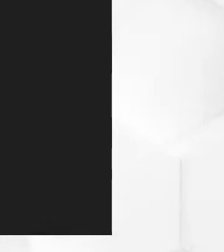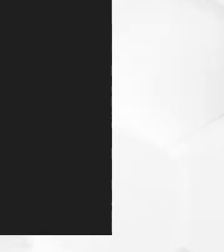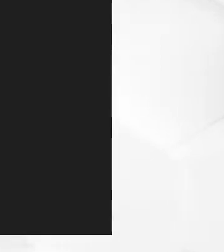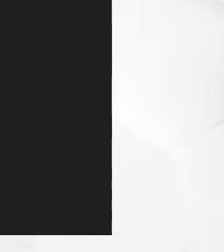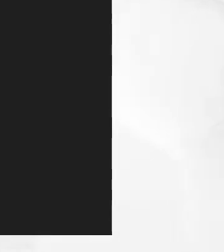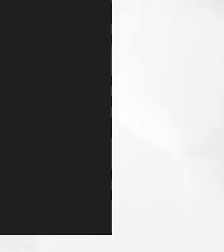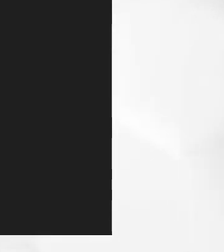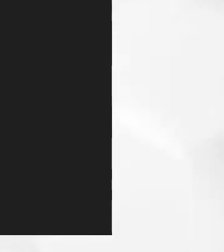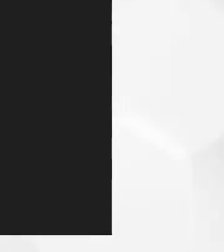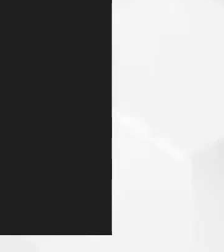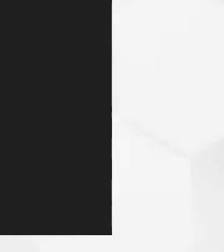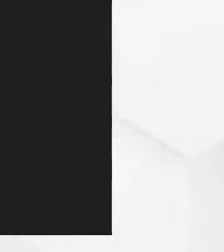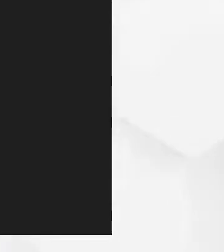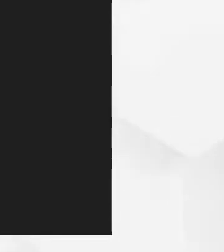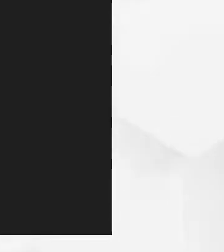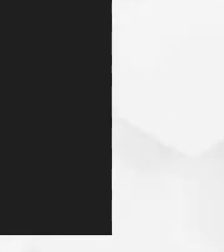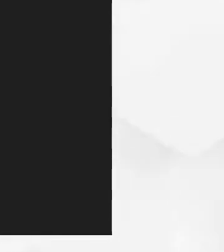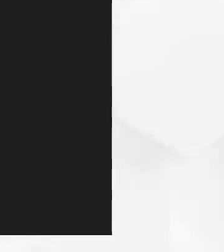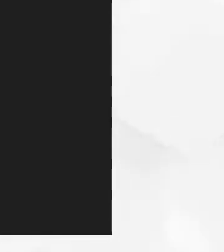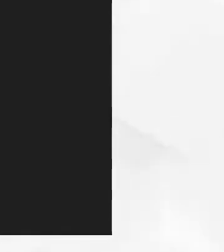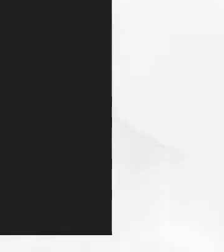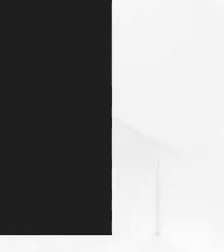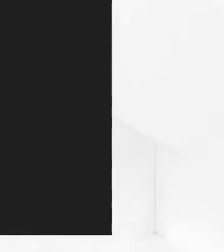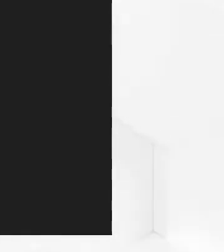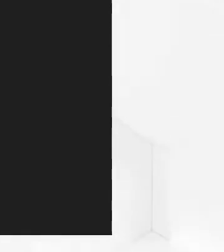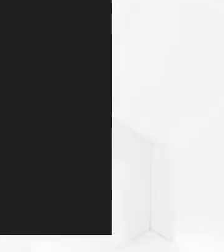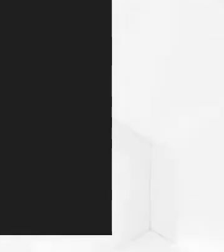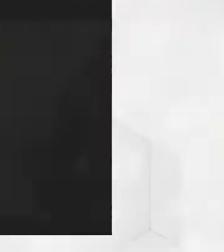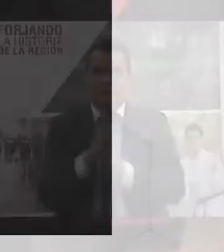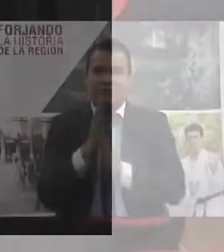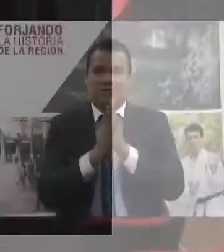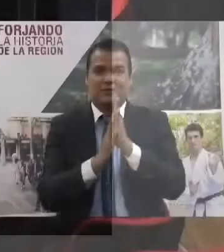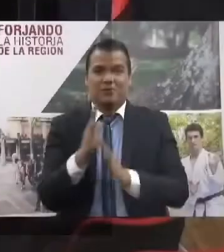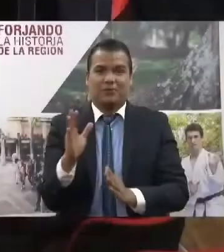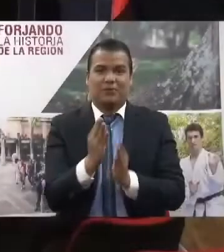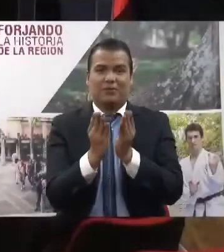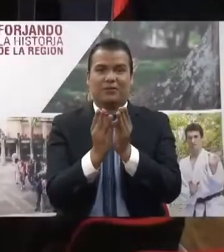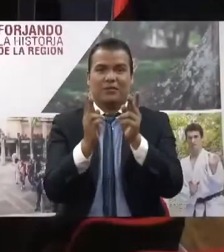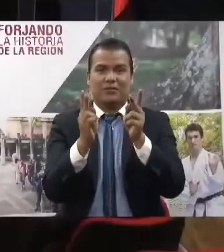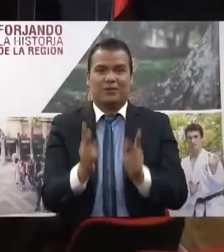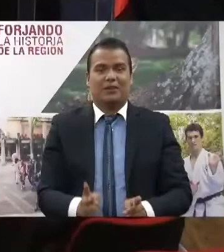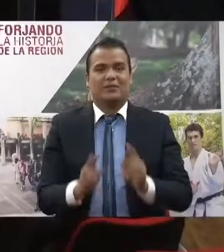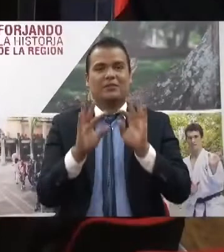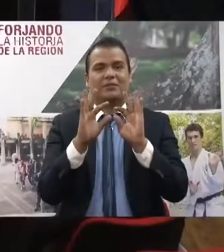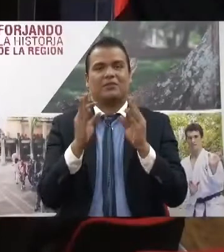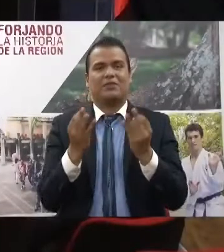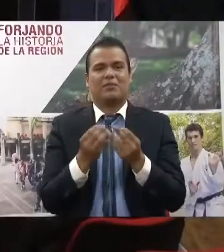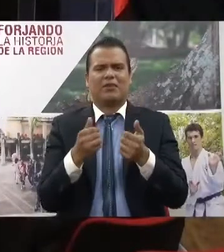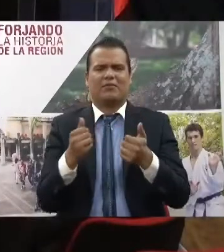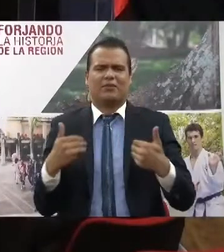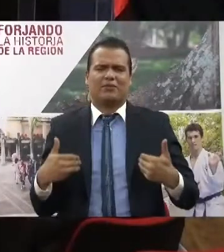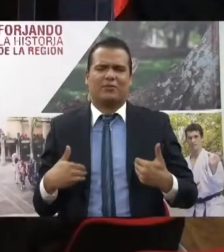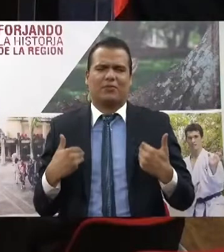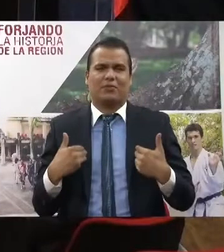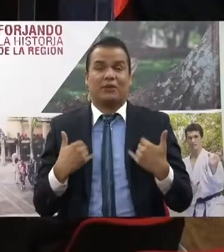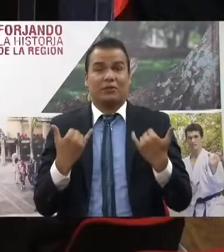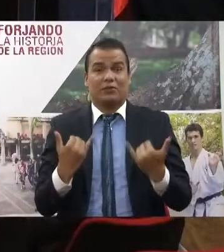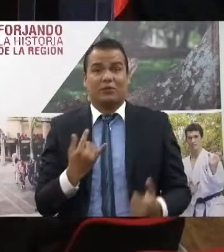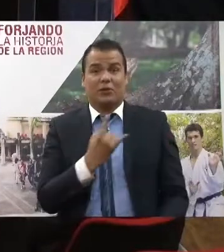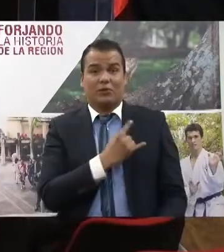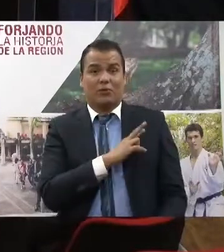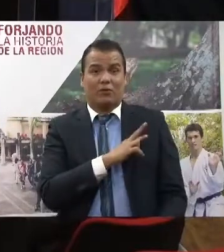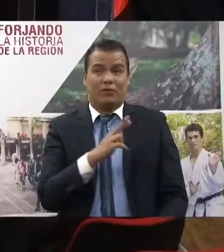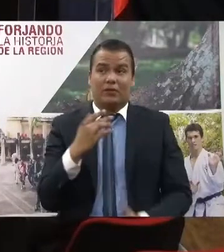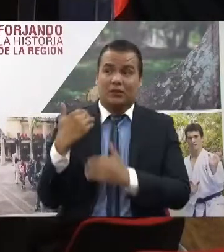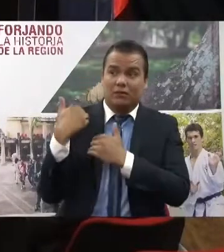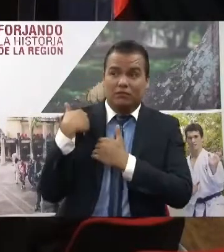nuestra institución, nuestros graduandos y, por supuesto, todas las familias. La Universidad del Valle, cumpliendo con su